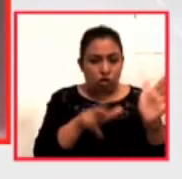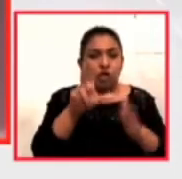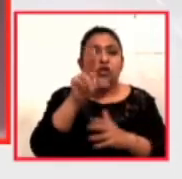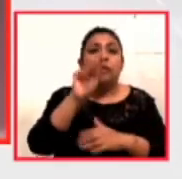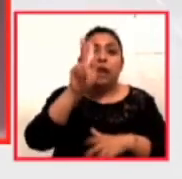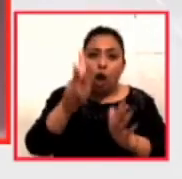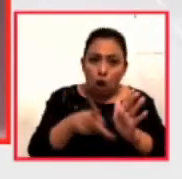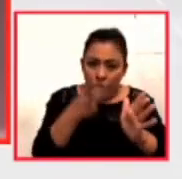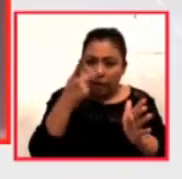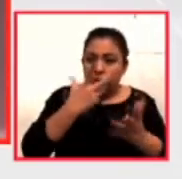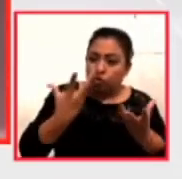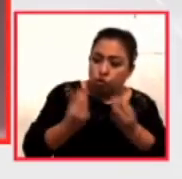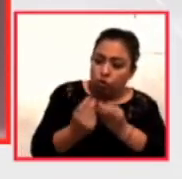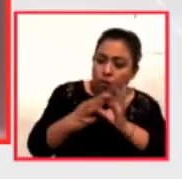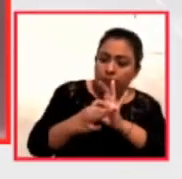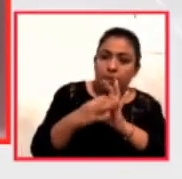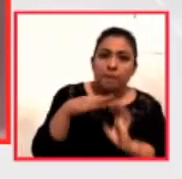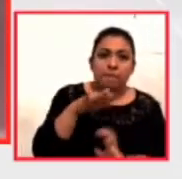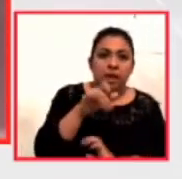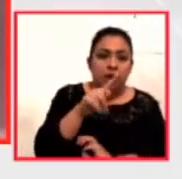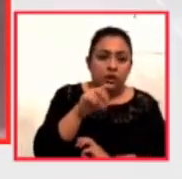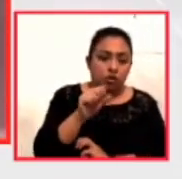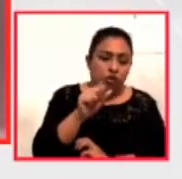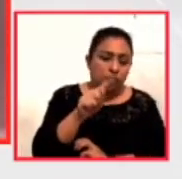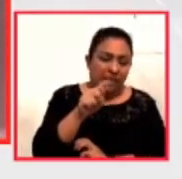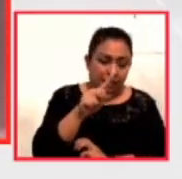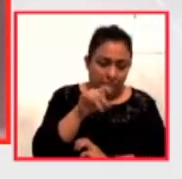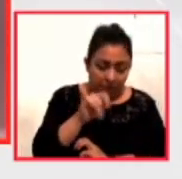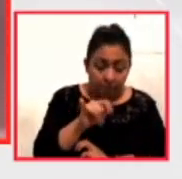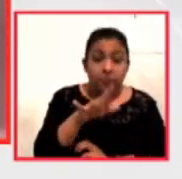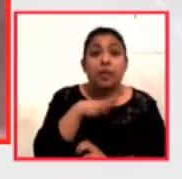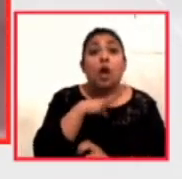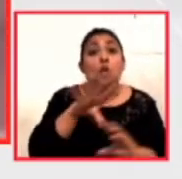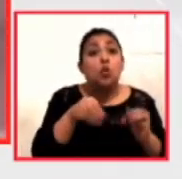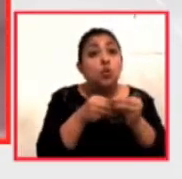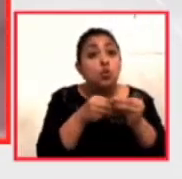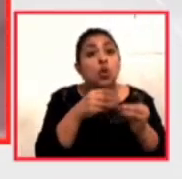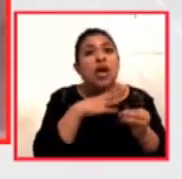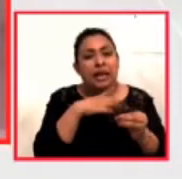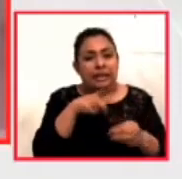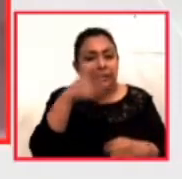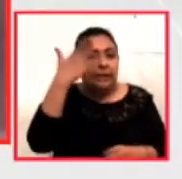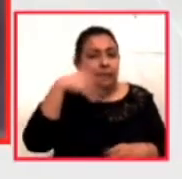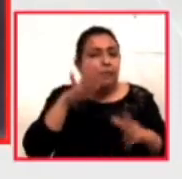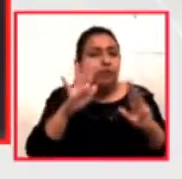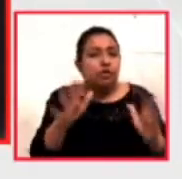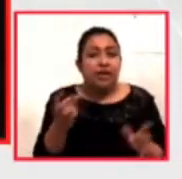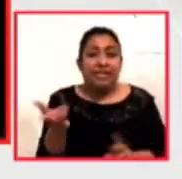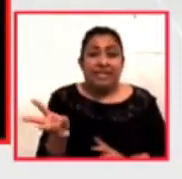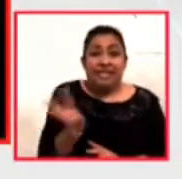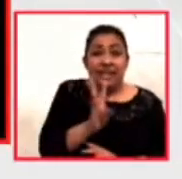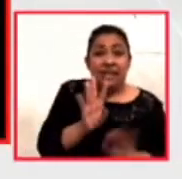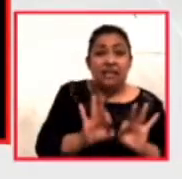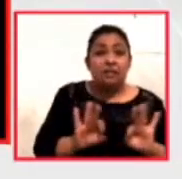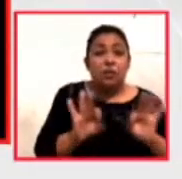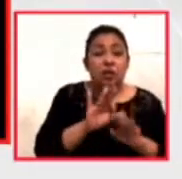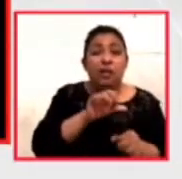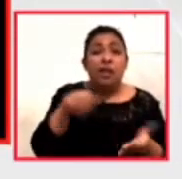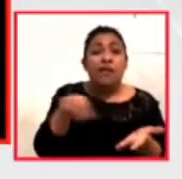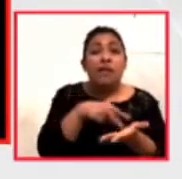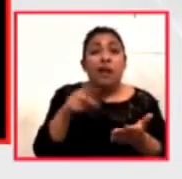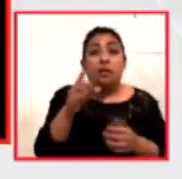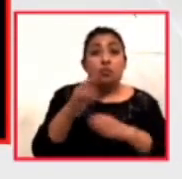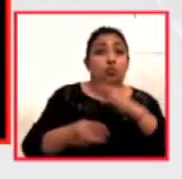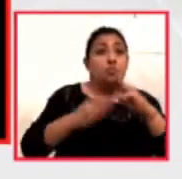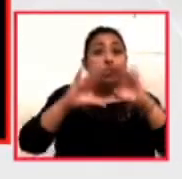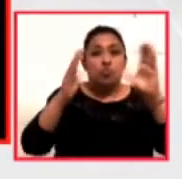trabajar codo a codo con Marius Petipar. Juntos crearon, como sabemos, la tríada fundamental del ballet universal.